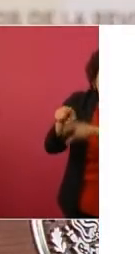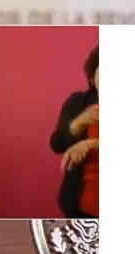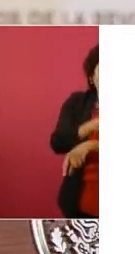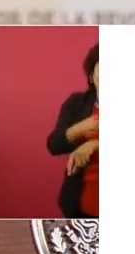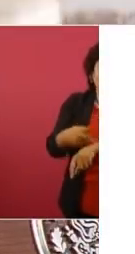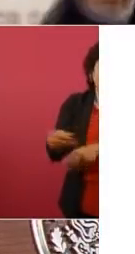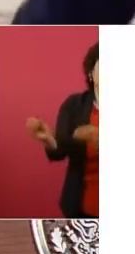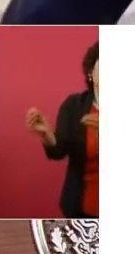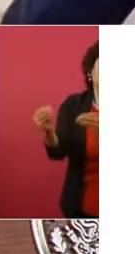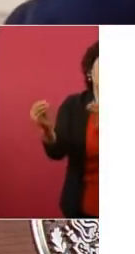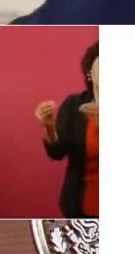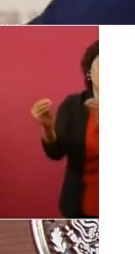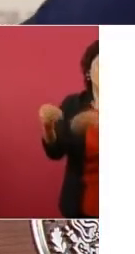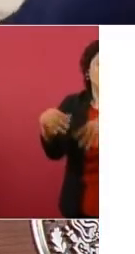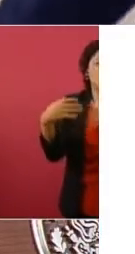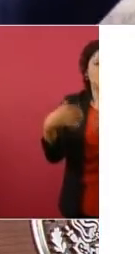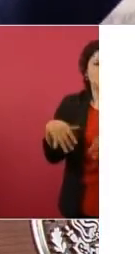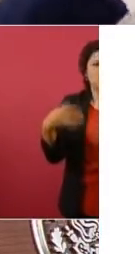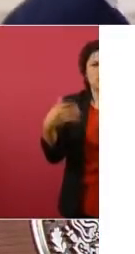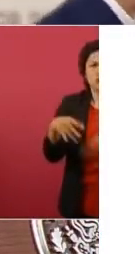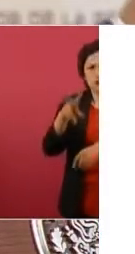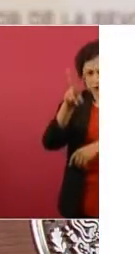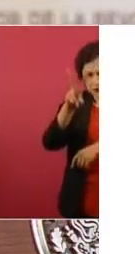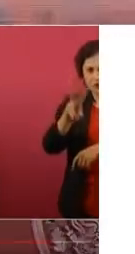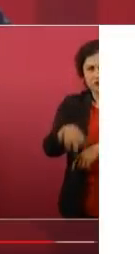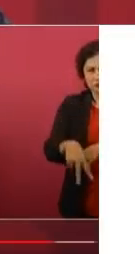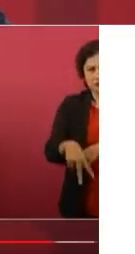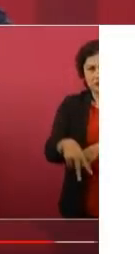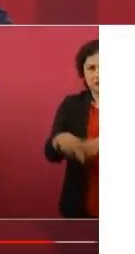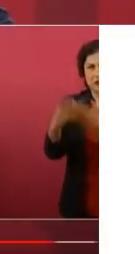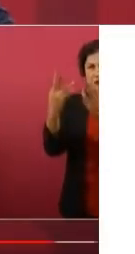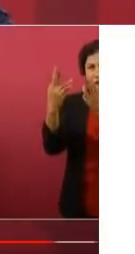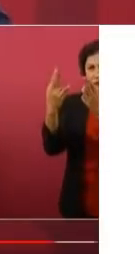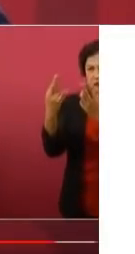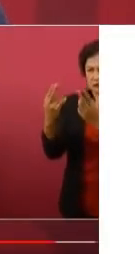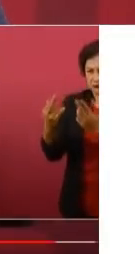y toda la descomposición que se produce